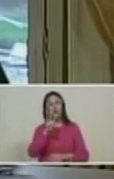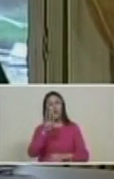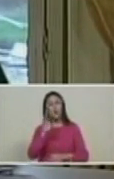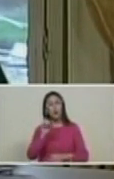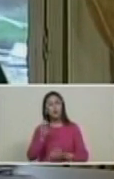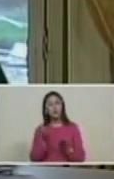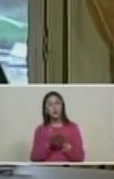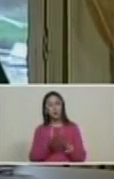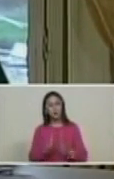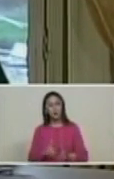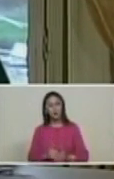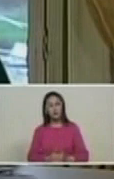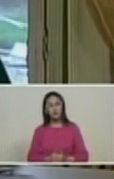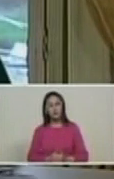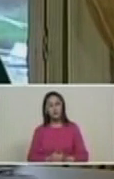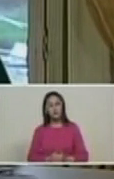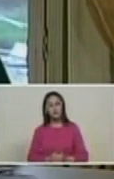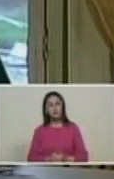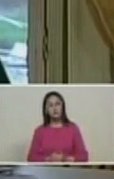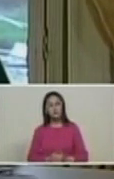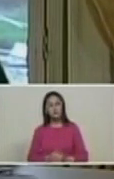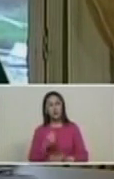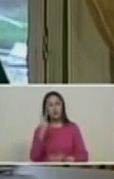2.140 estudiantes.